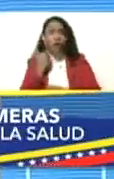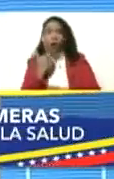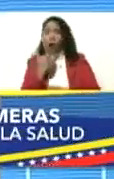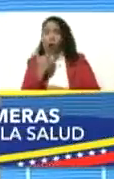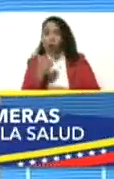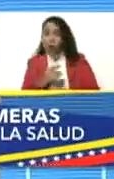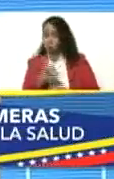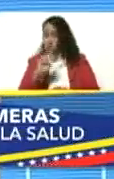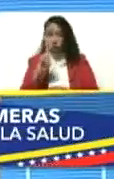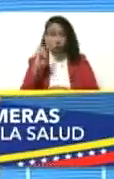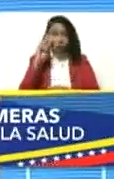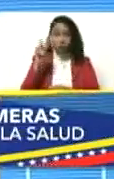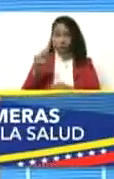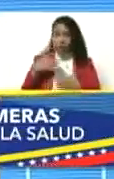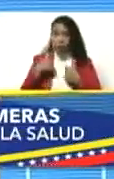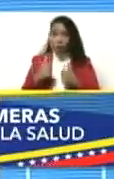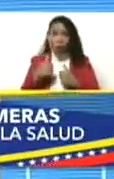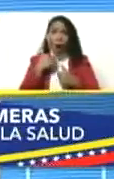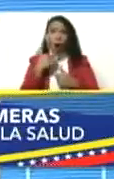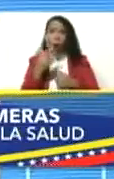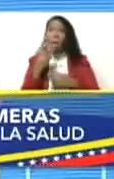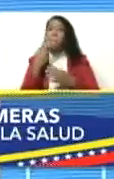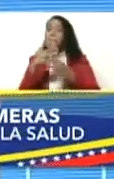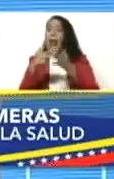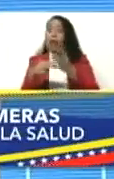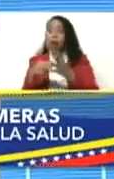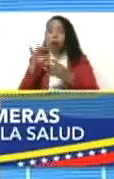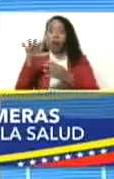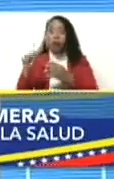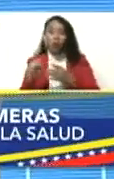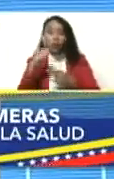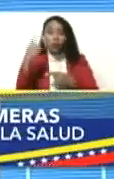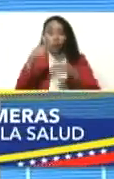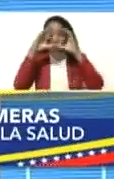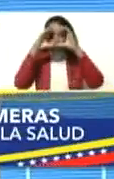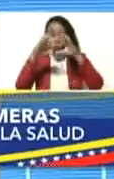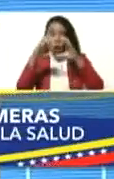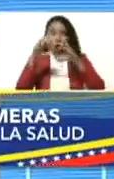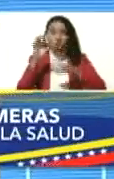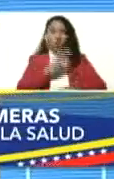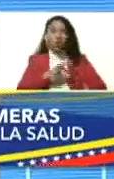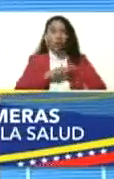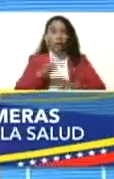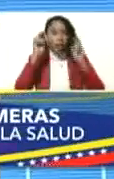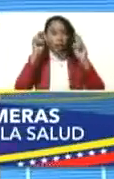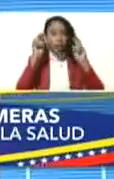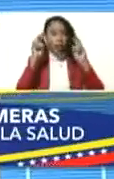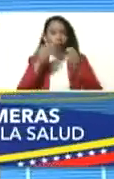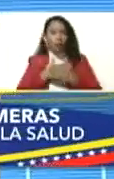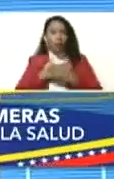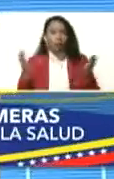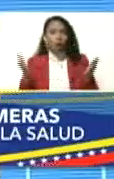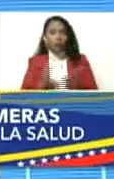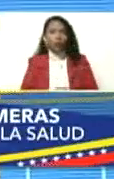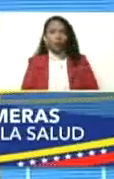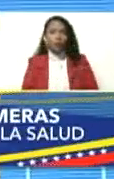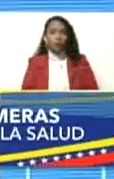solo ven la salud como algo materialista, sino con un enfoque biopsicosocial. En este